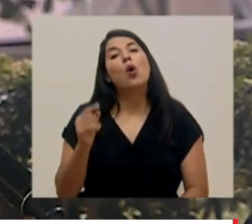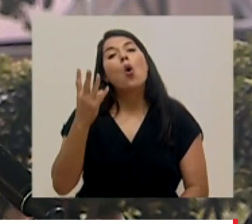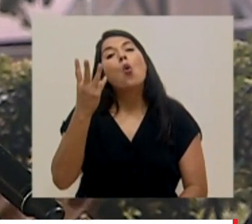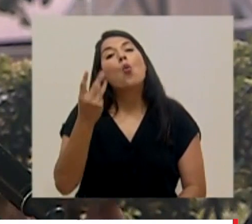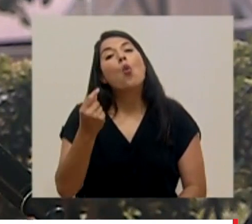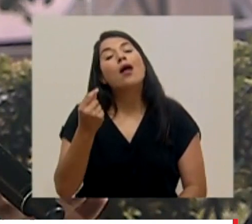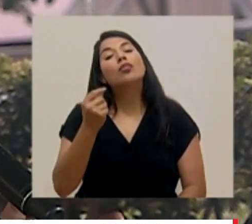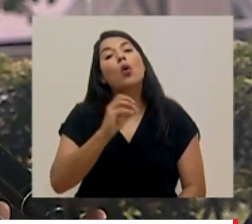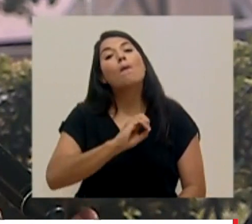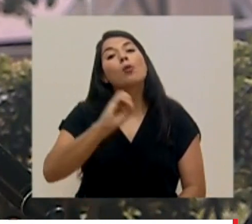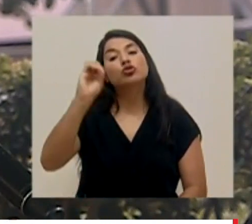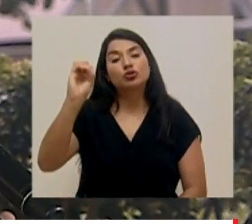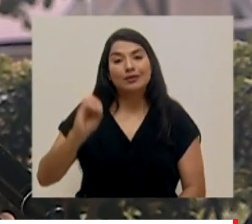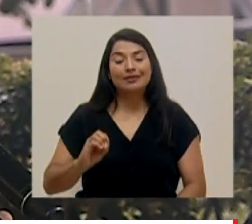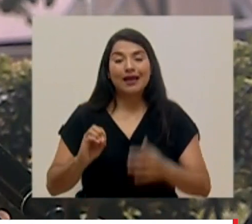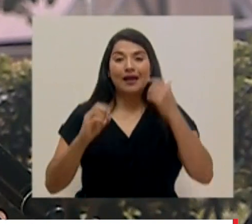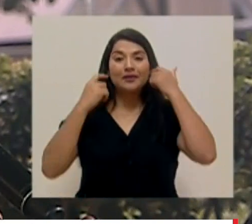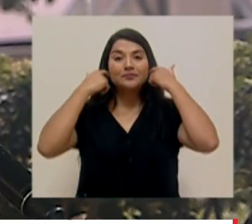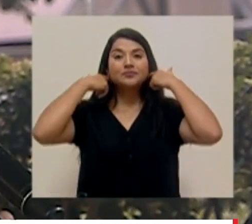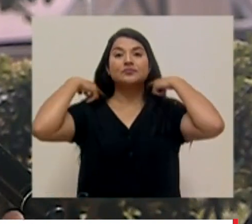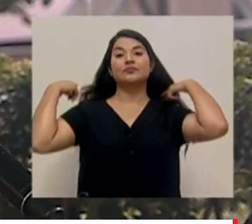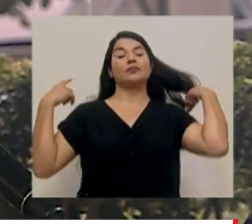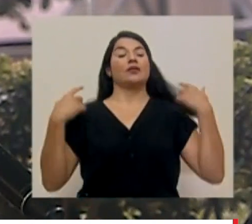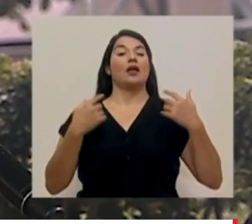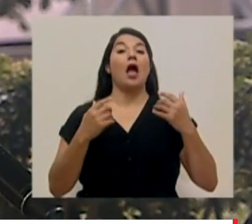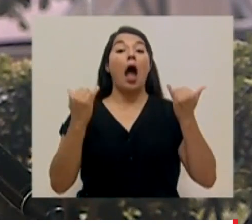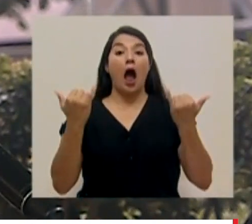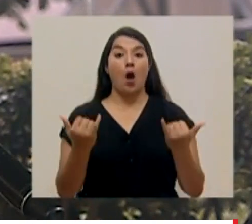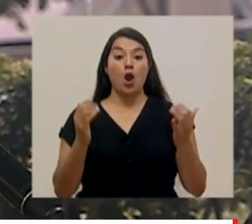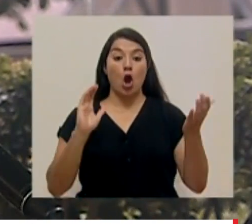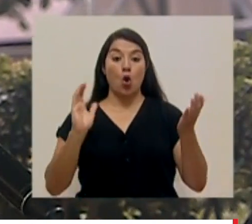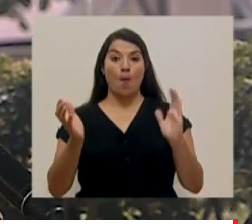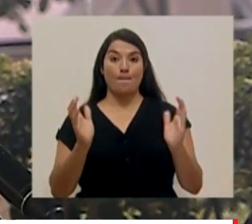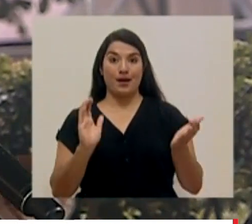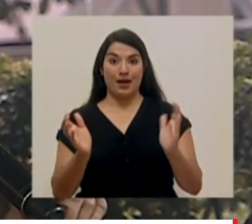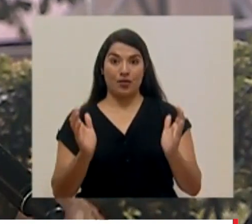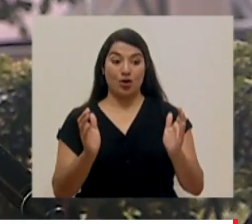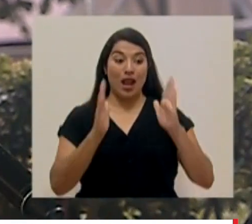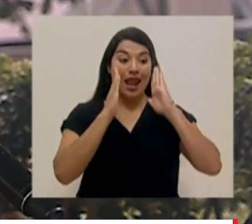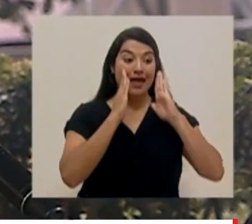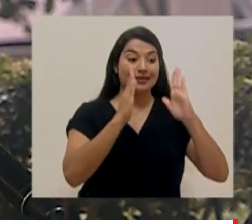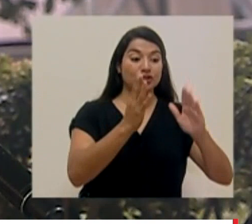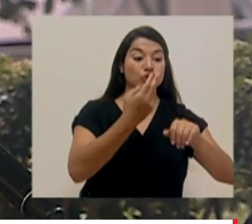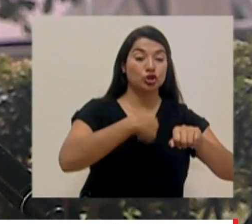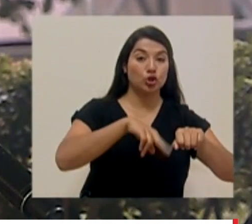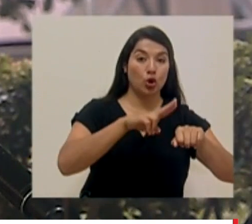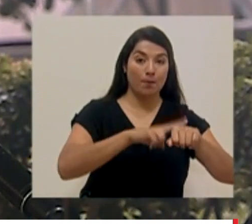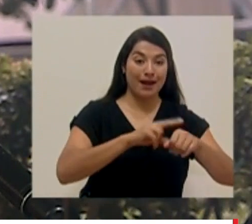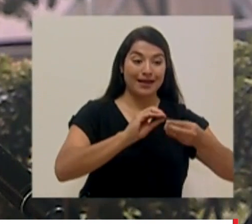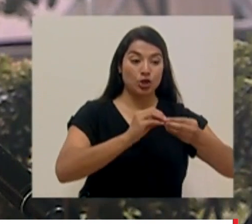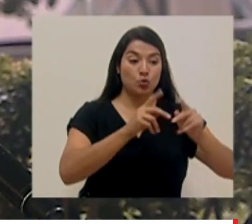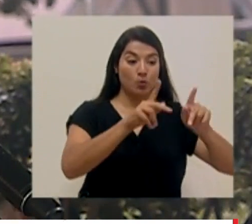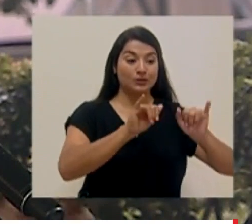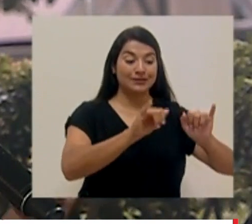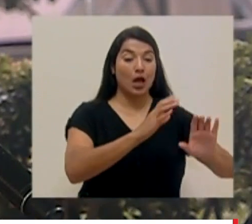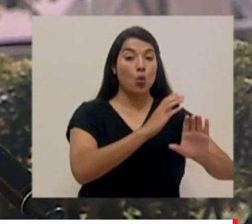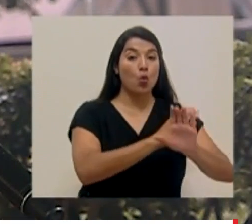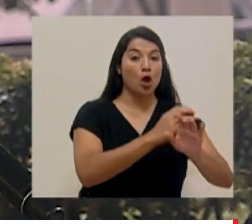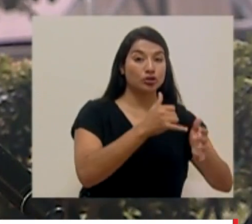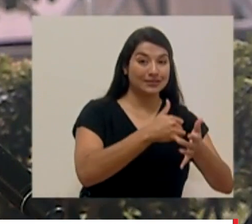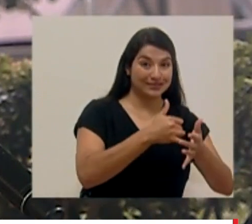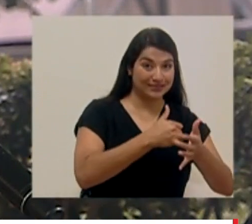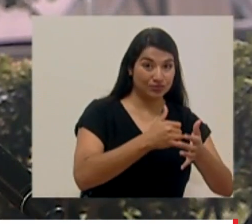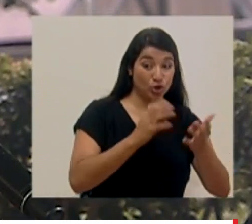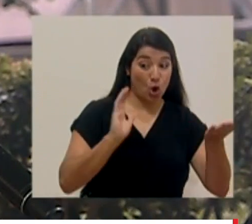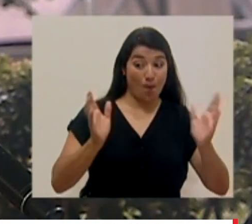la relación normal de atención en UCIs en el país y en cuánto nos pone en los indicadores a nivel de comparativo internacional en